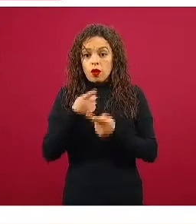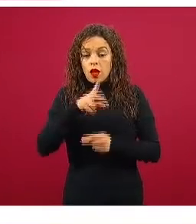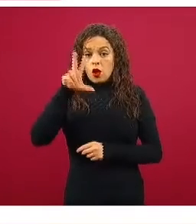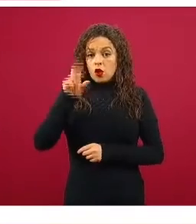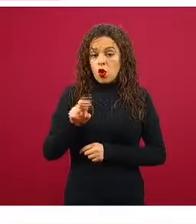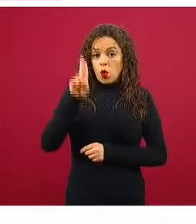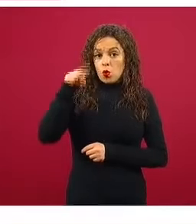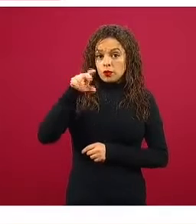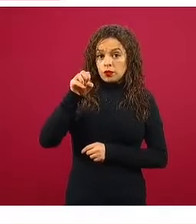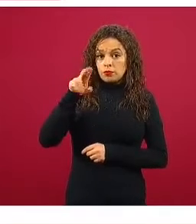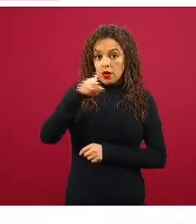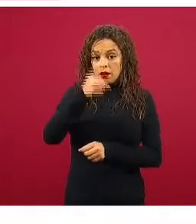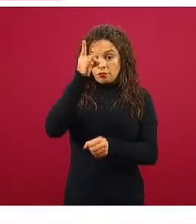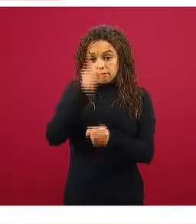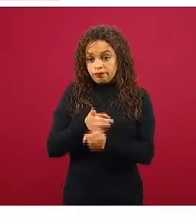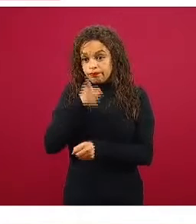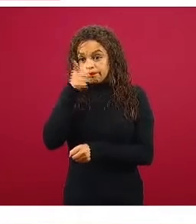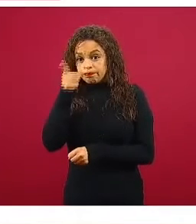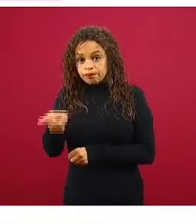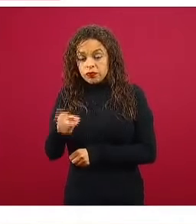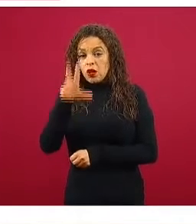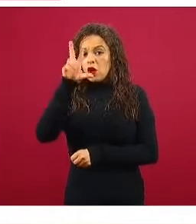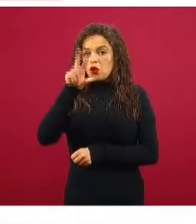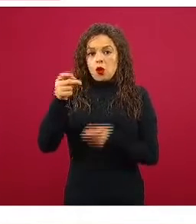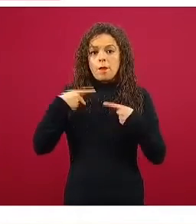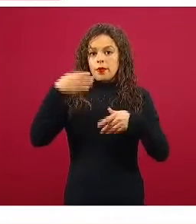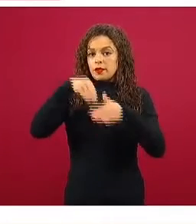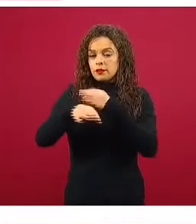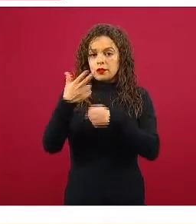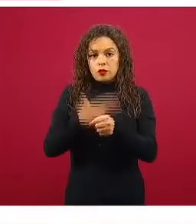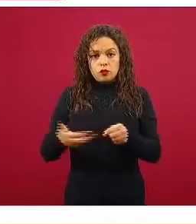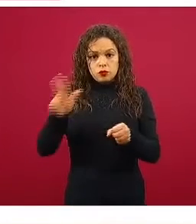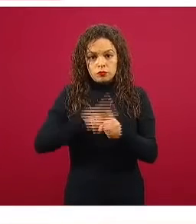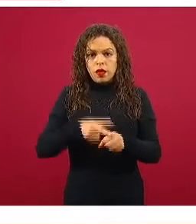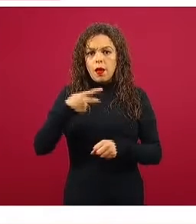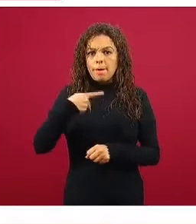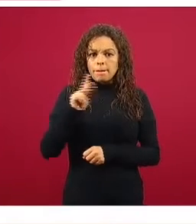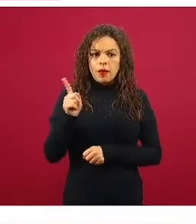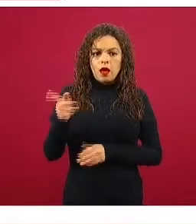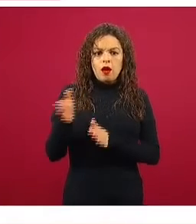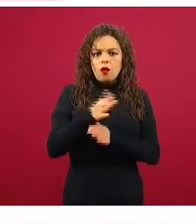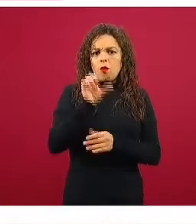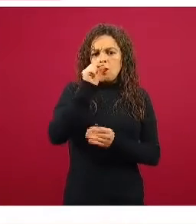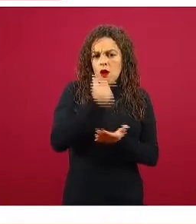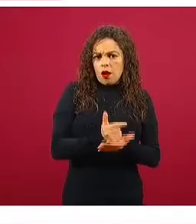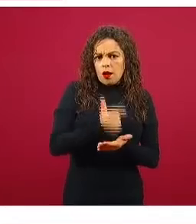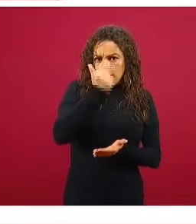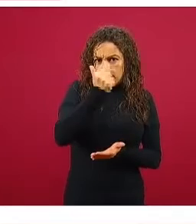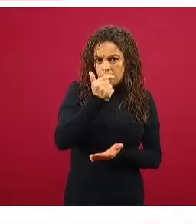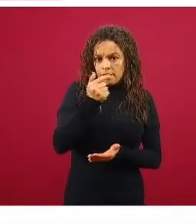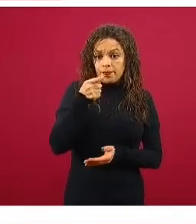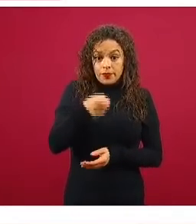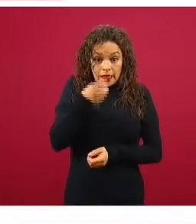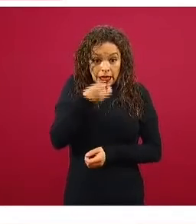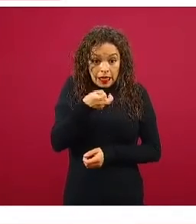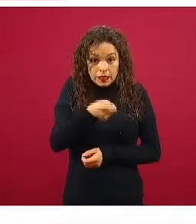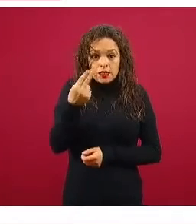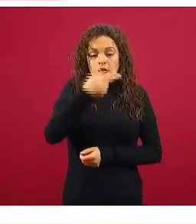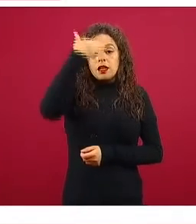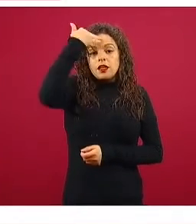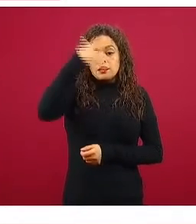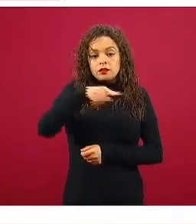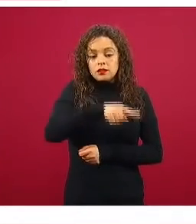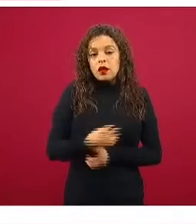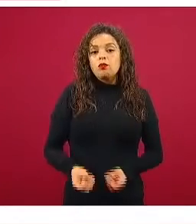y su enfoque es hacia la enfermedad grave, nos permite entonces poder ver cuál es la carga de esa enfermedad grave y cuál es la carga en